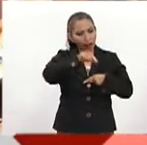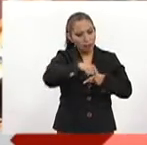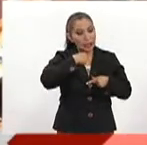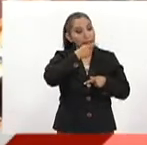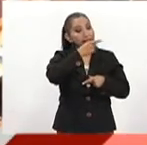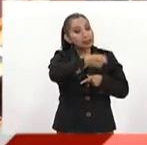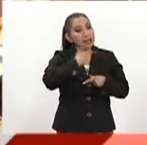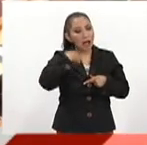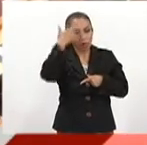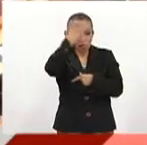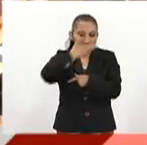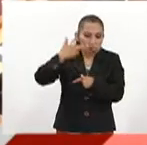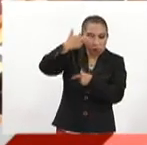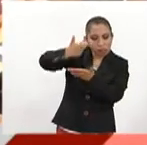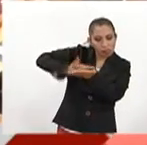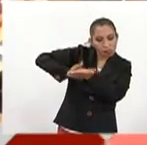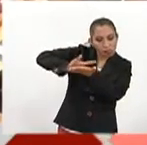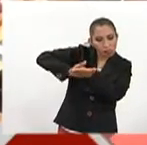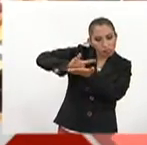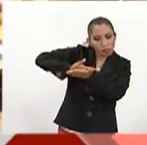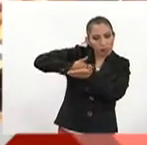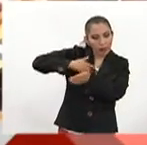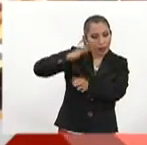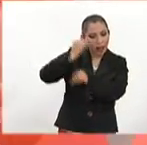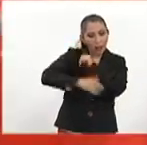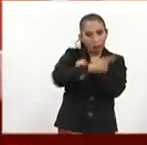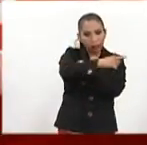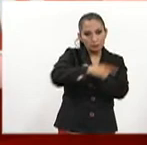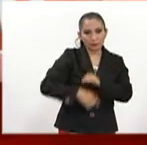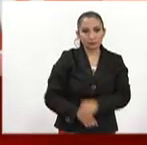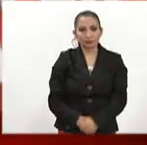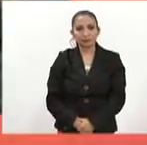adelantó que habrá una revisión a la administración saliente.